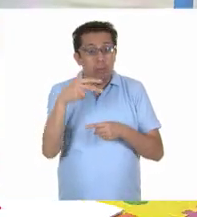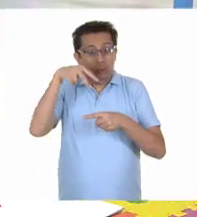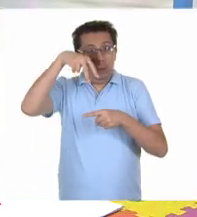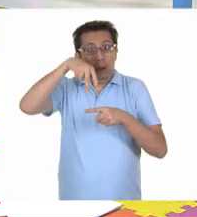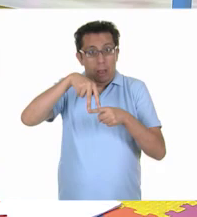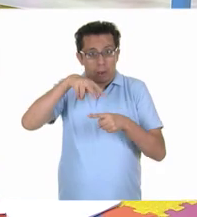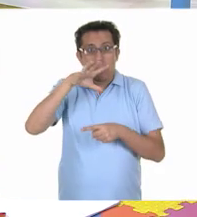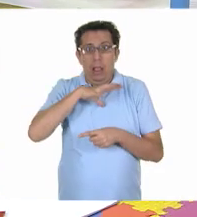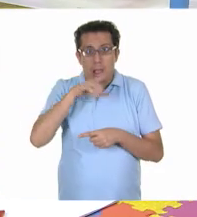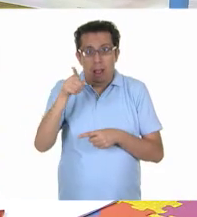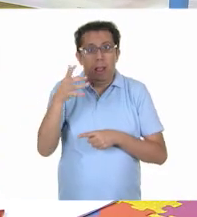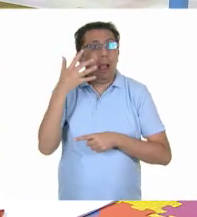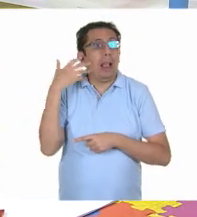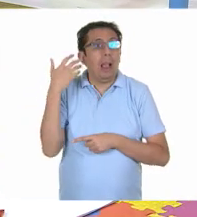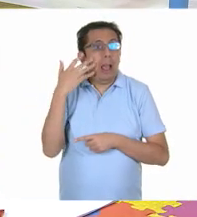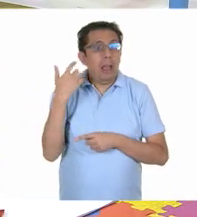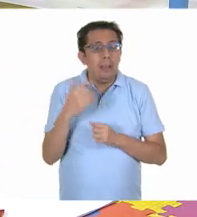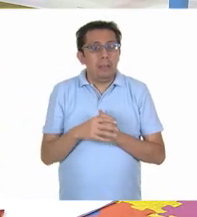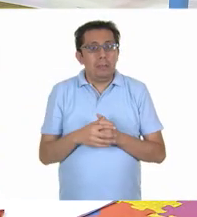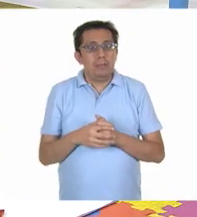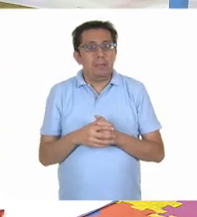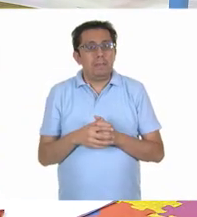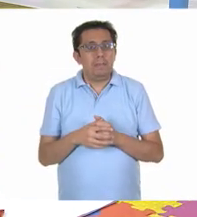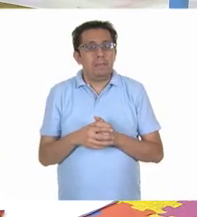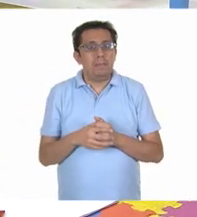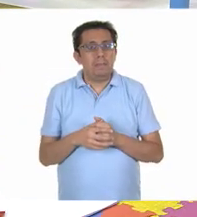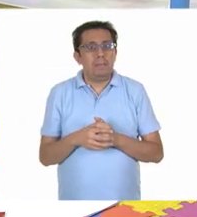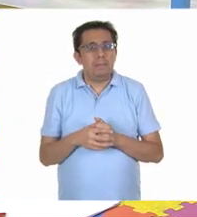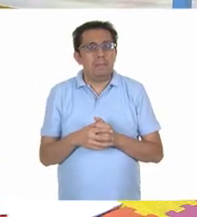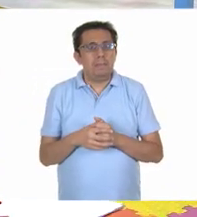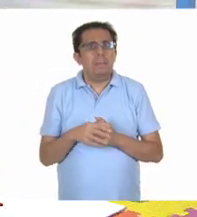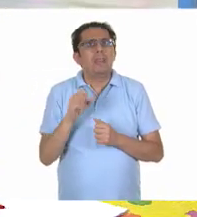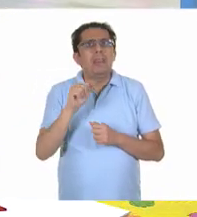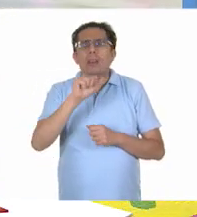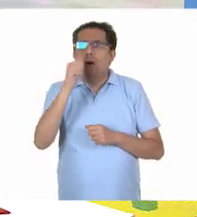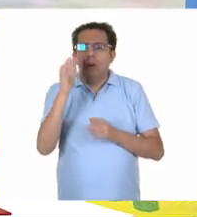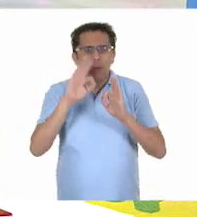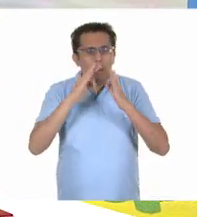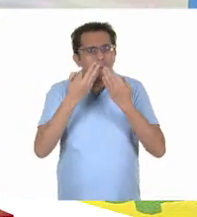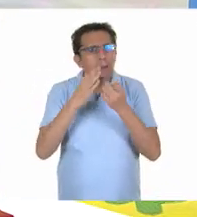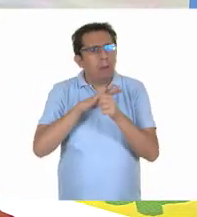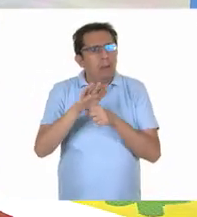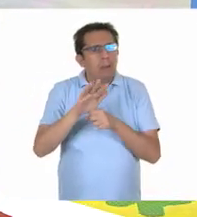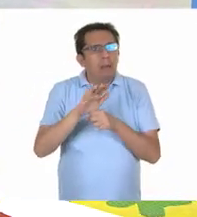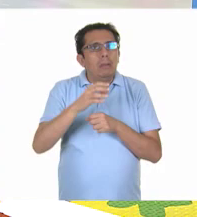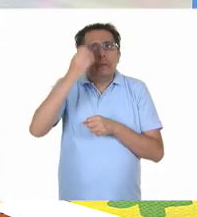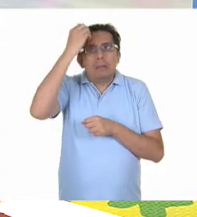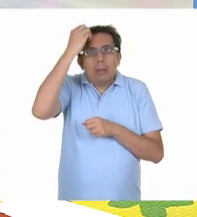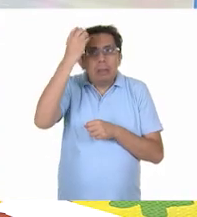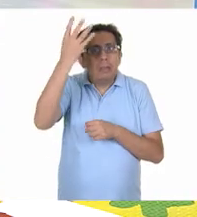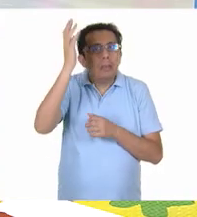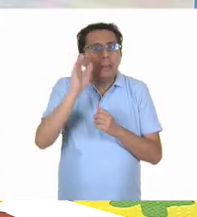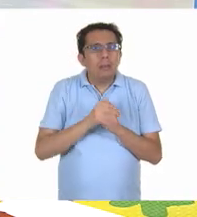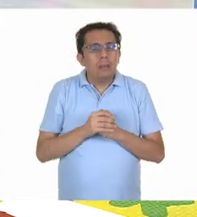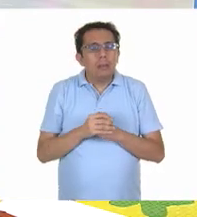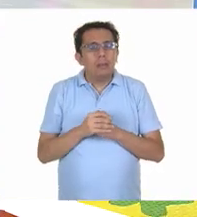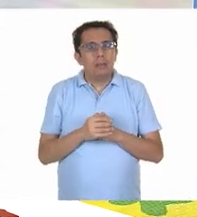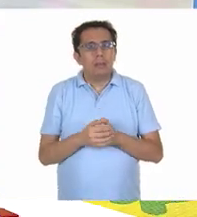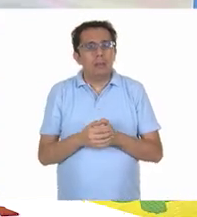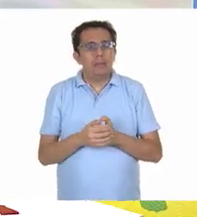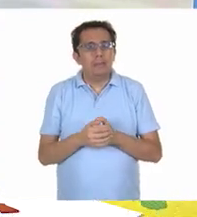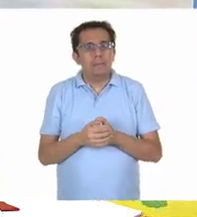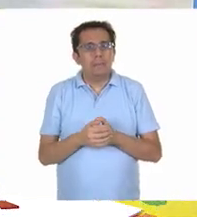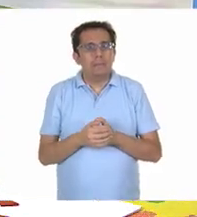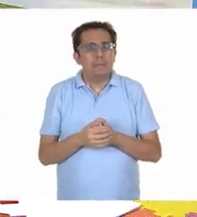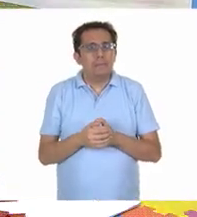tenía dos triángulos, ¿verdad? ¡Ay, sí es cierto! Ajá, ¿y qué más tenía? ¡Ay, ya